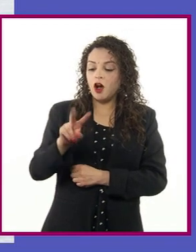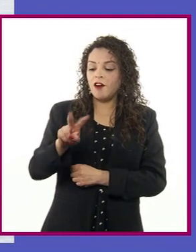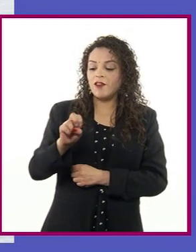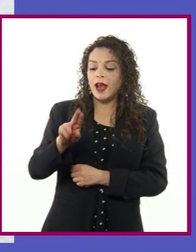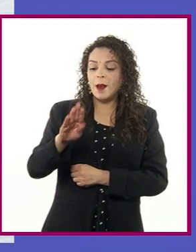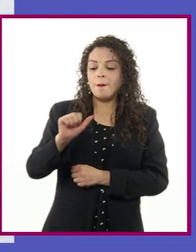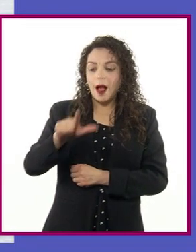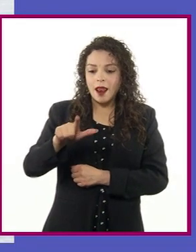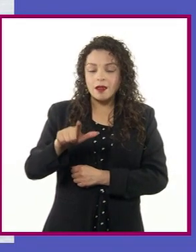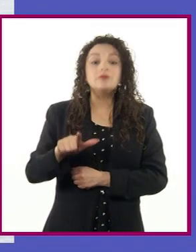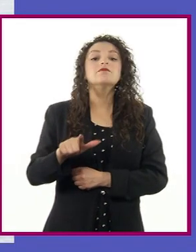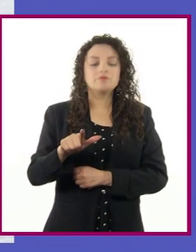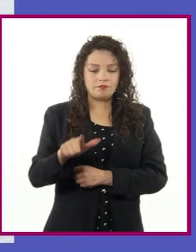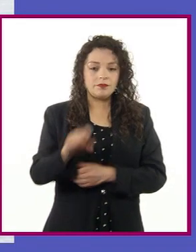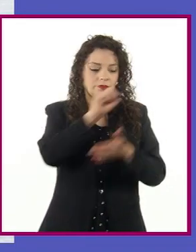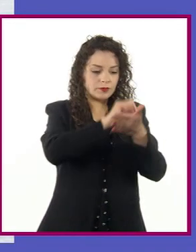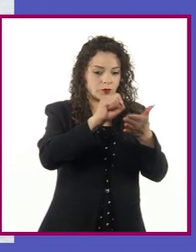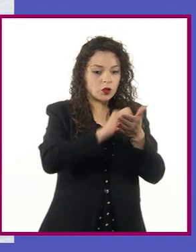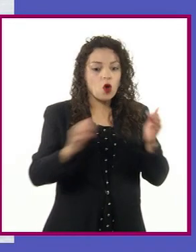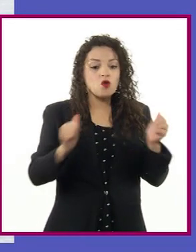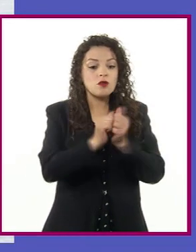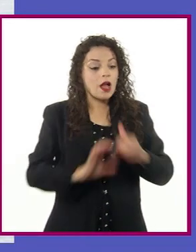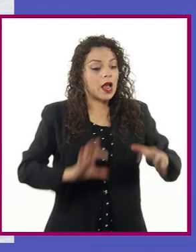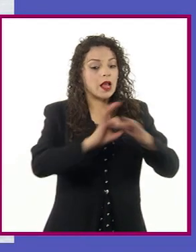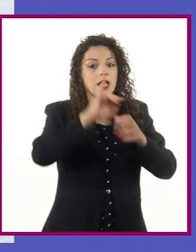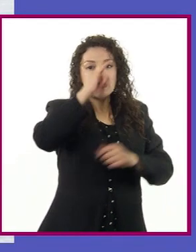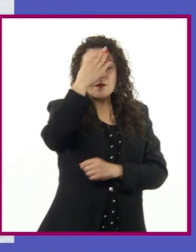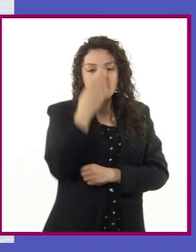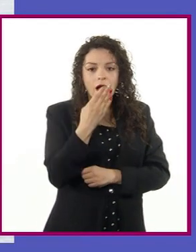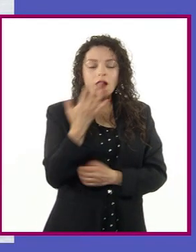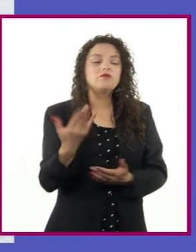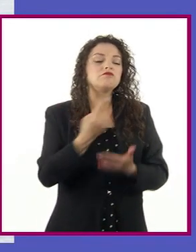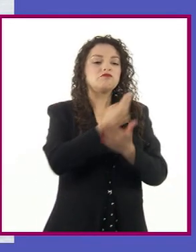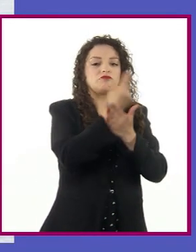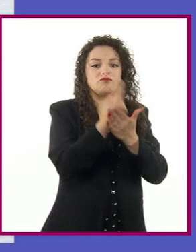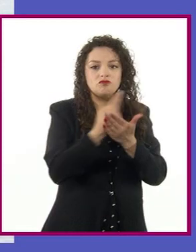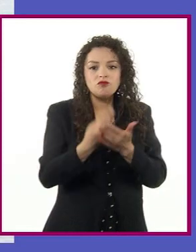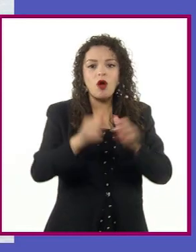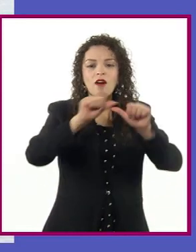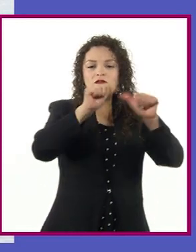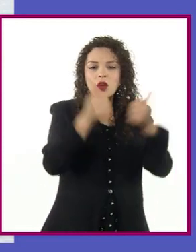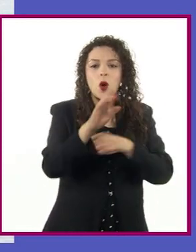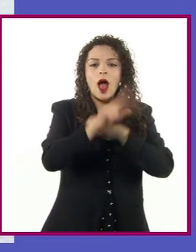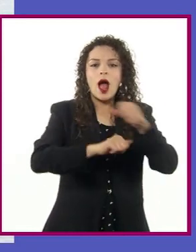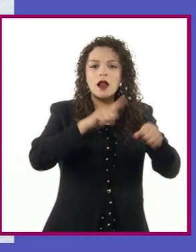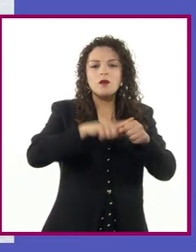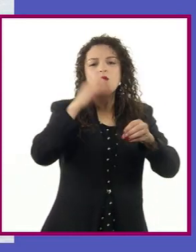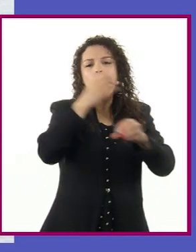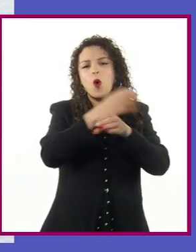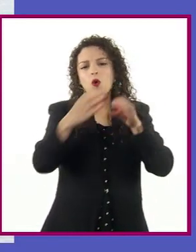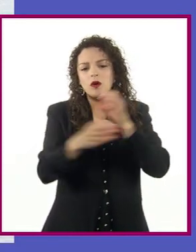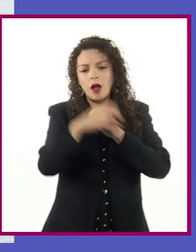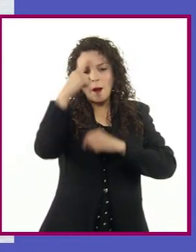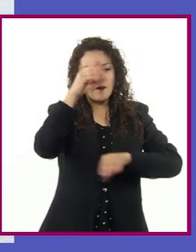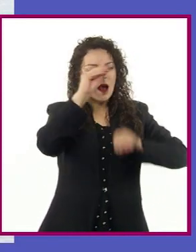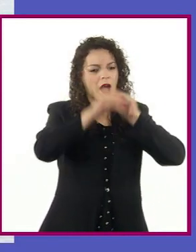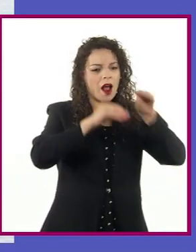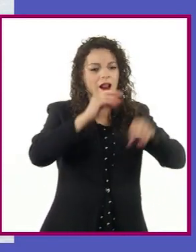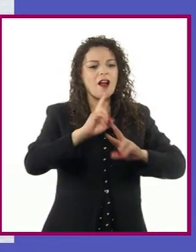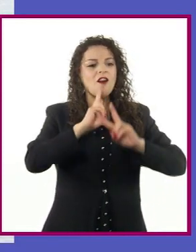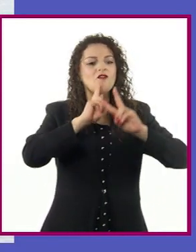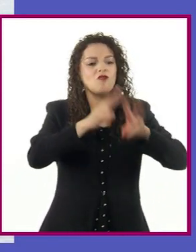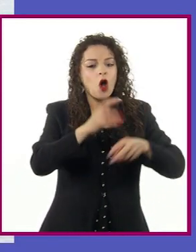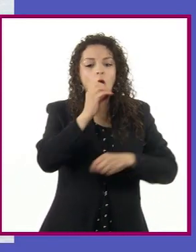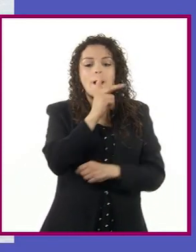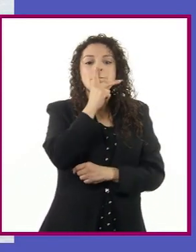de la imagen, figuras de personas, animales o cosas, para darles voz o palabras y enunciar